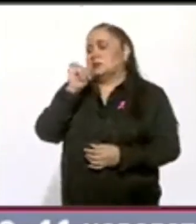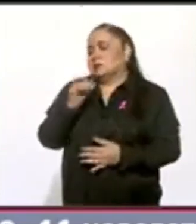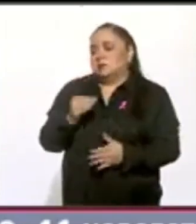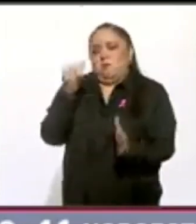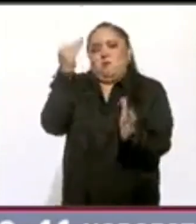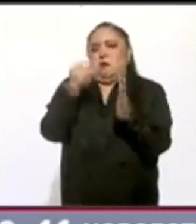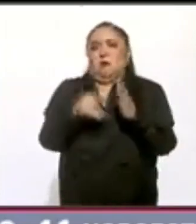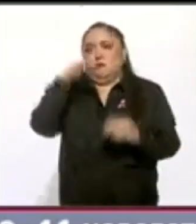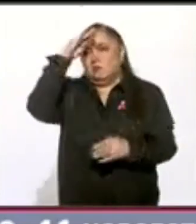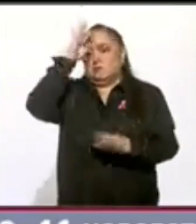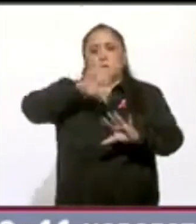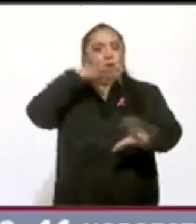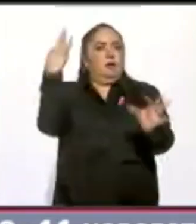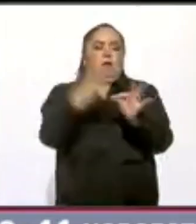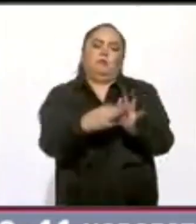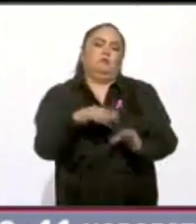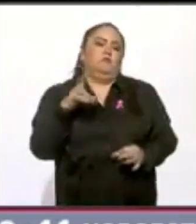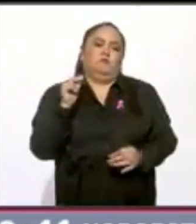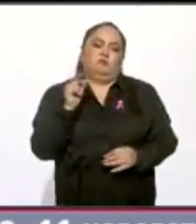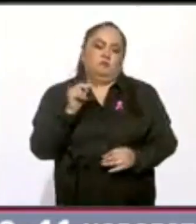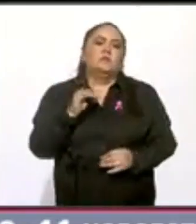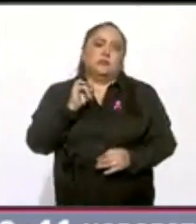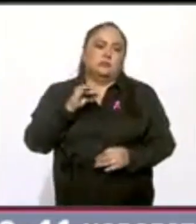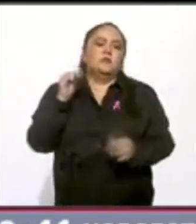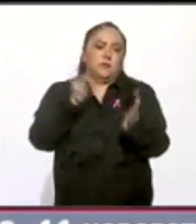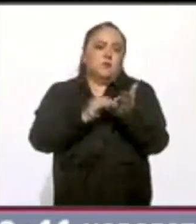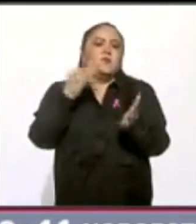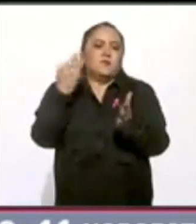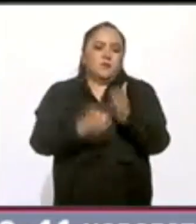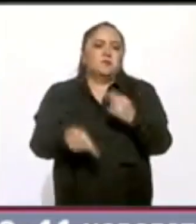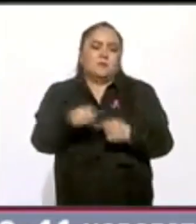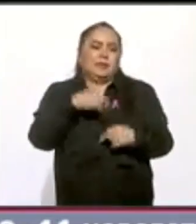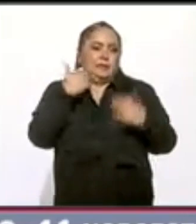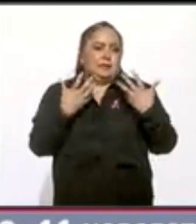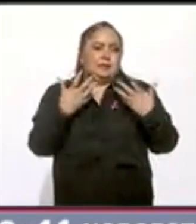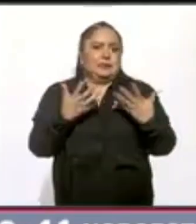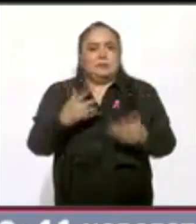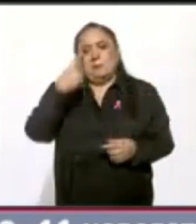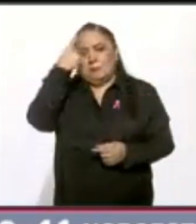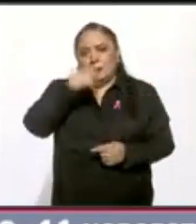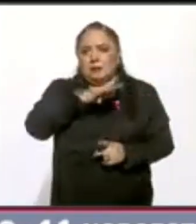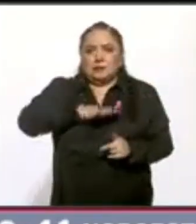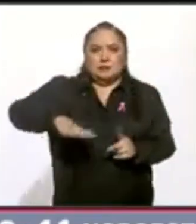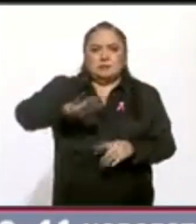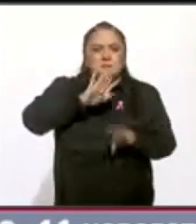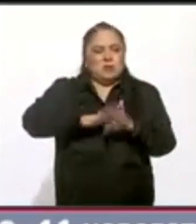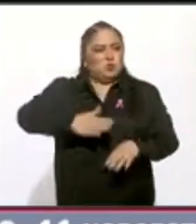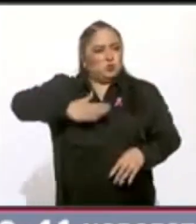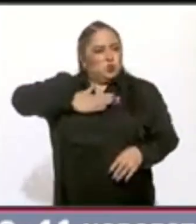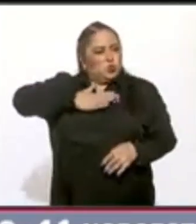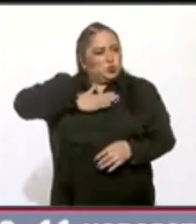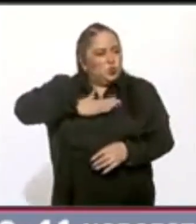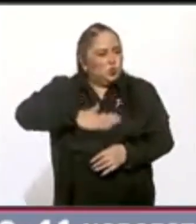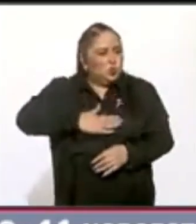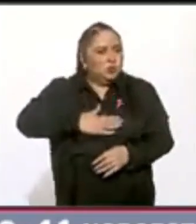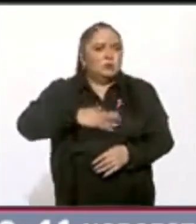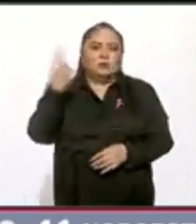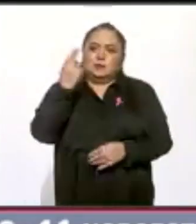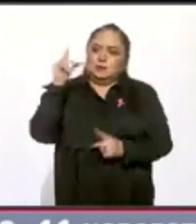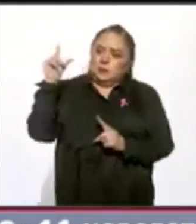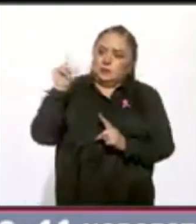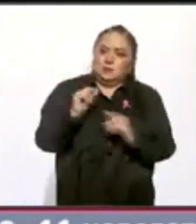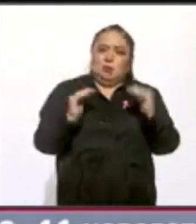falta. Yo creo que, digamos, el gran reto para una sociedad más justa es disminuir